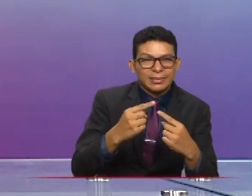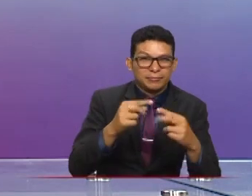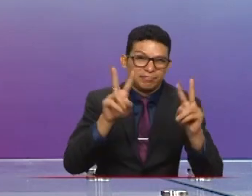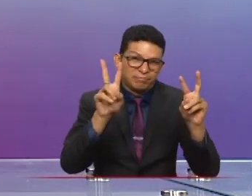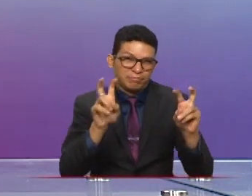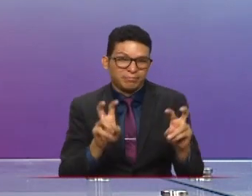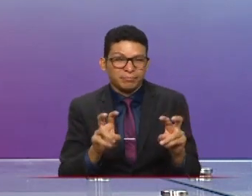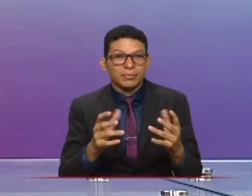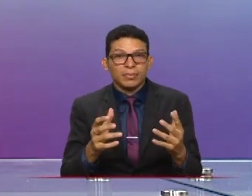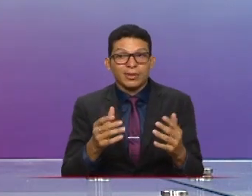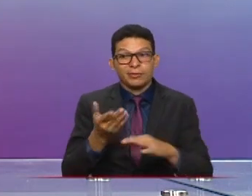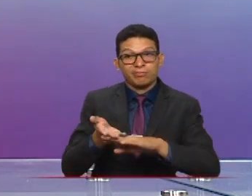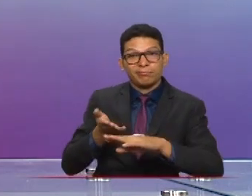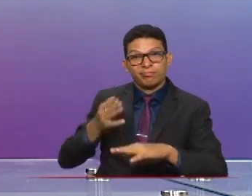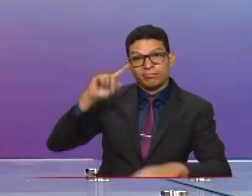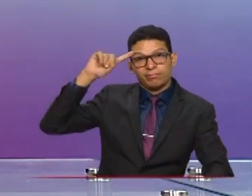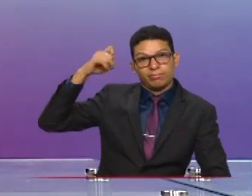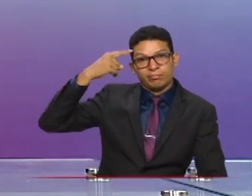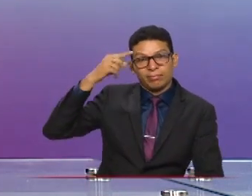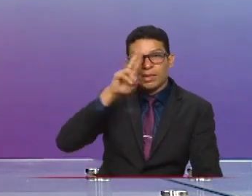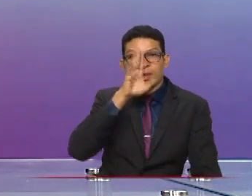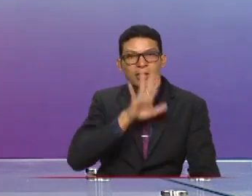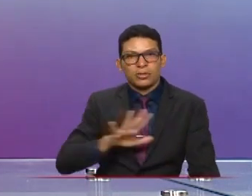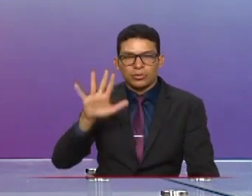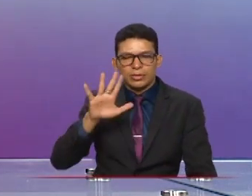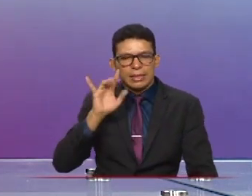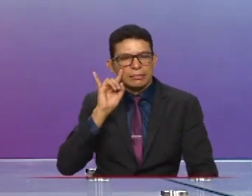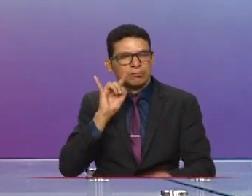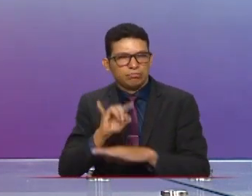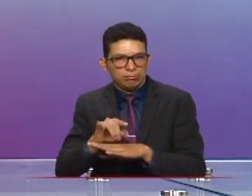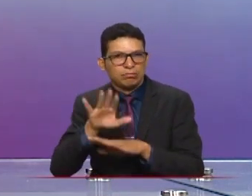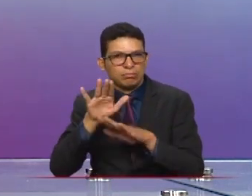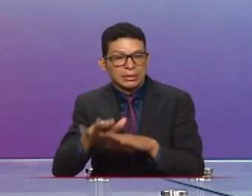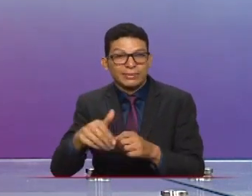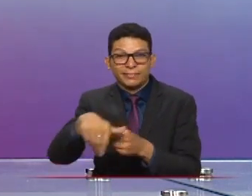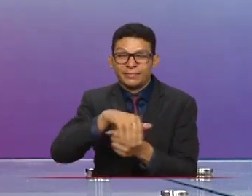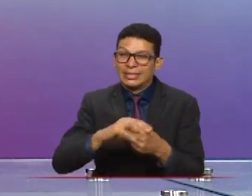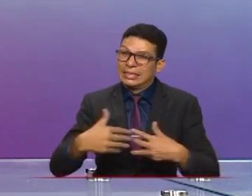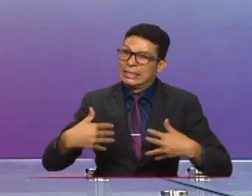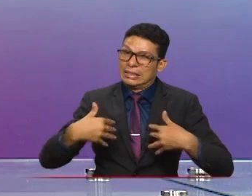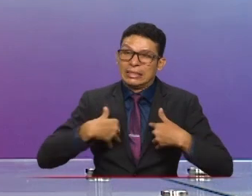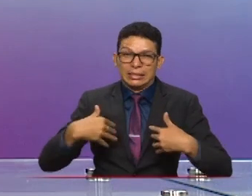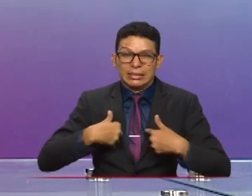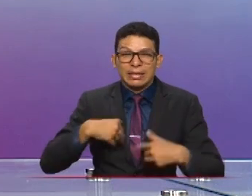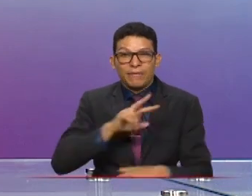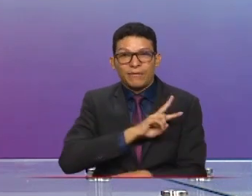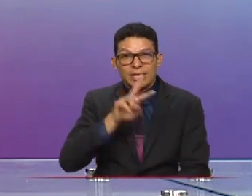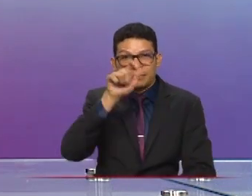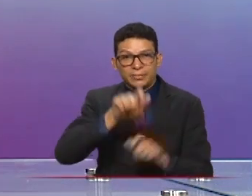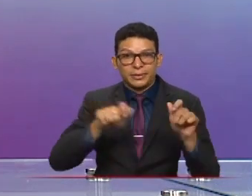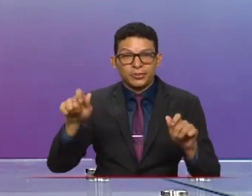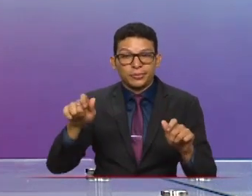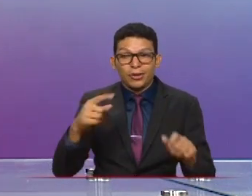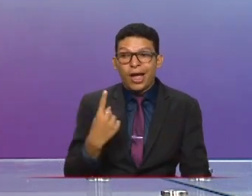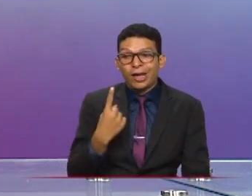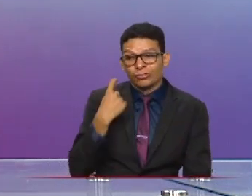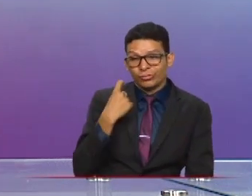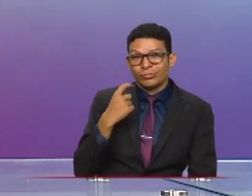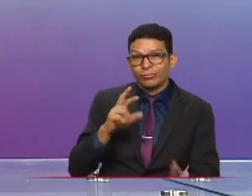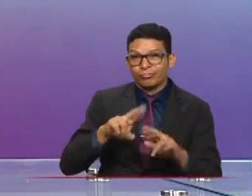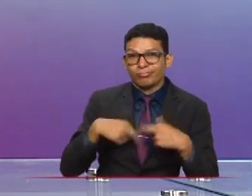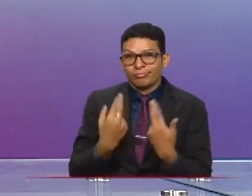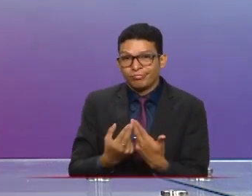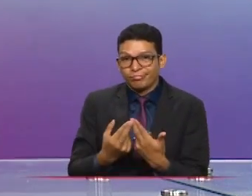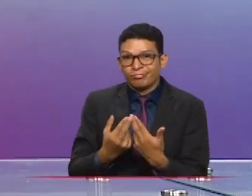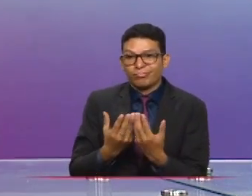haciendo un llamado al gobierno nacional para que le ponga el ojo a esta situación que tanto aqueja a los vallecaucanos ayer precisamente se reunió con los